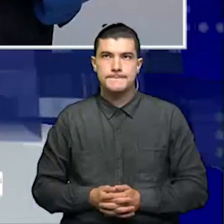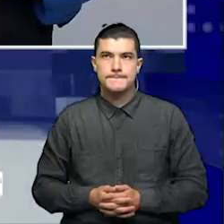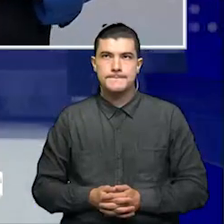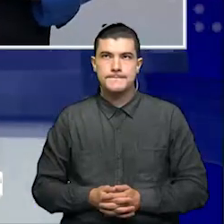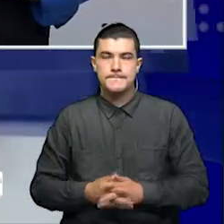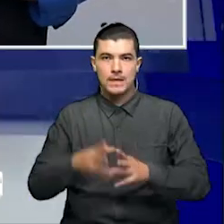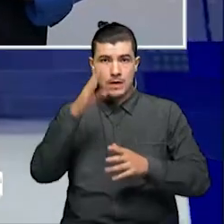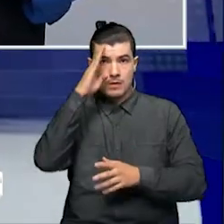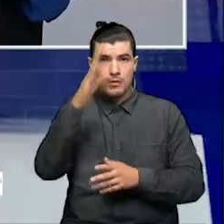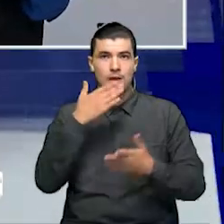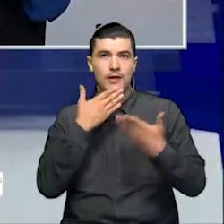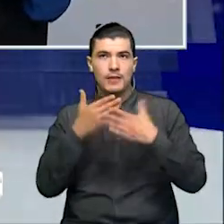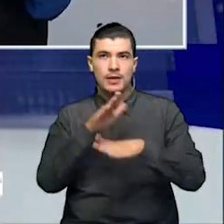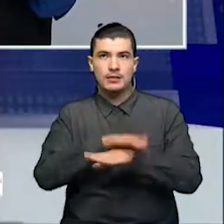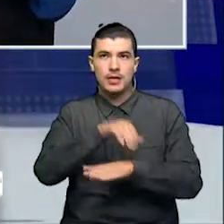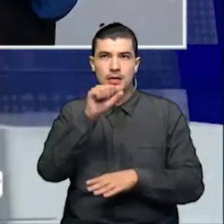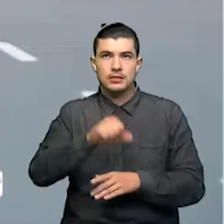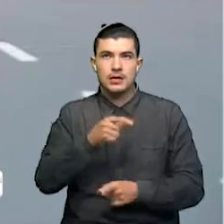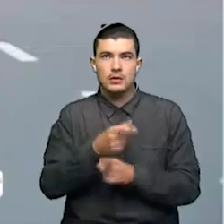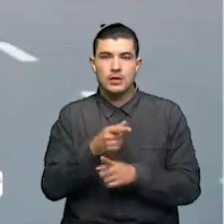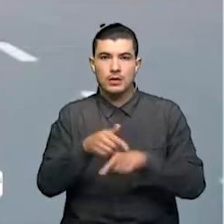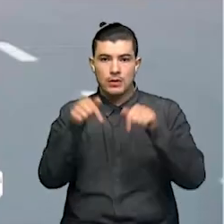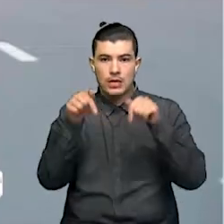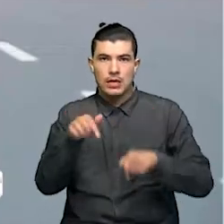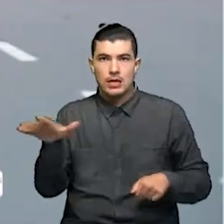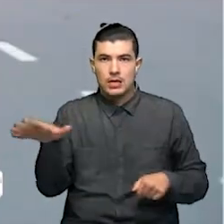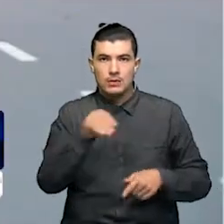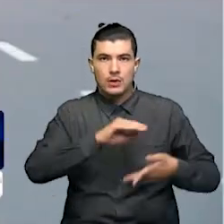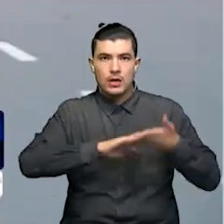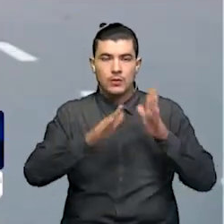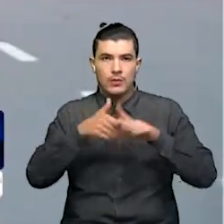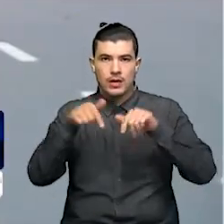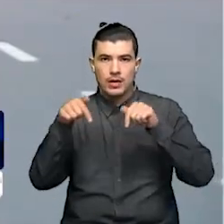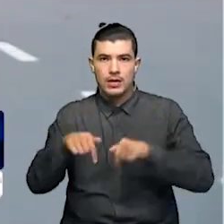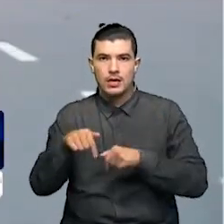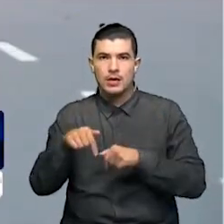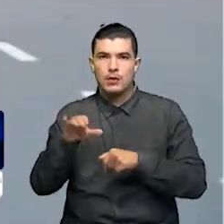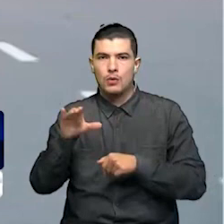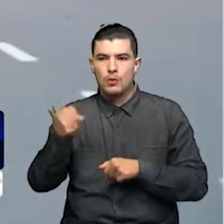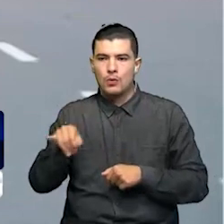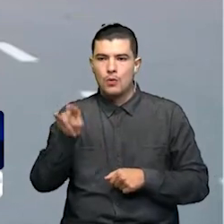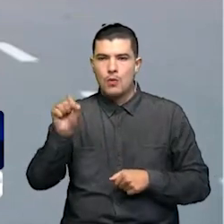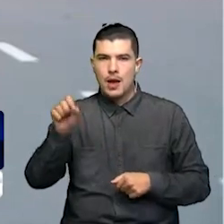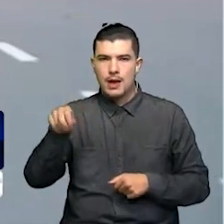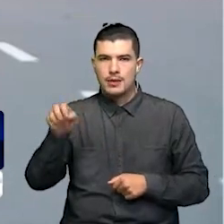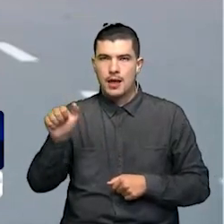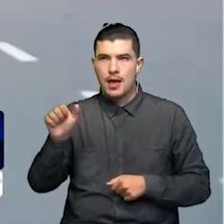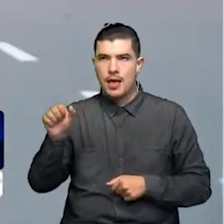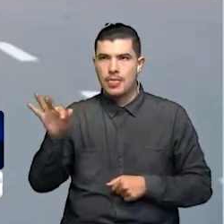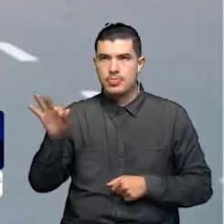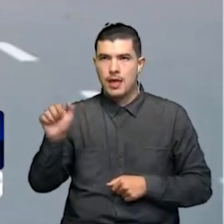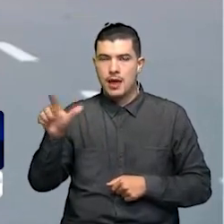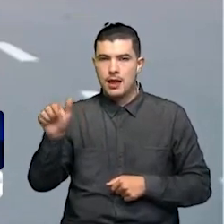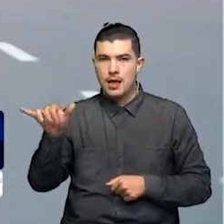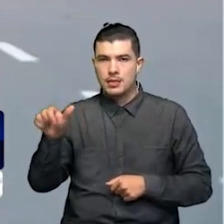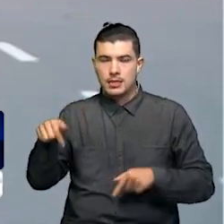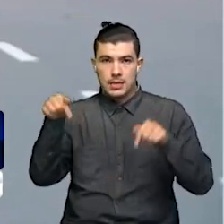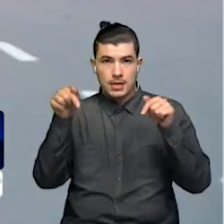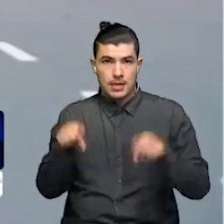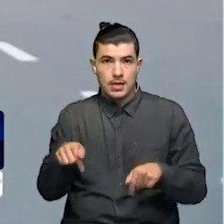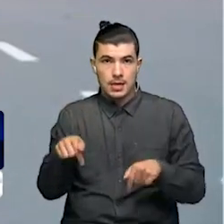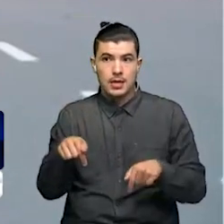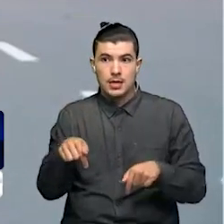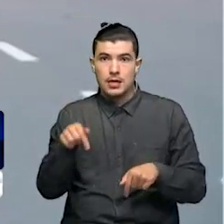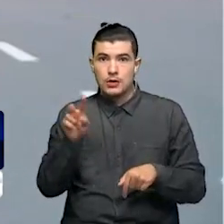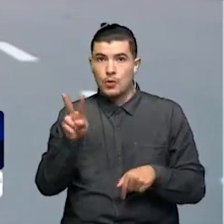hola qué tal muy buenas tardes pues la comunidad de la ciudadela juan atalaya más de 220 mil personas estuvieron incomunicadas durante